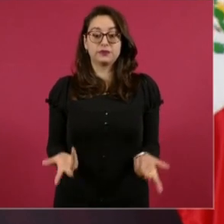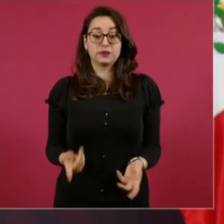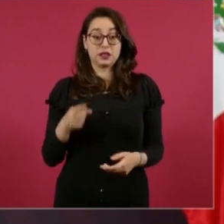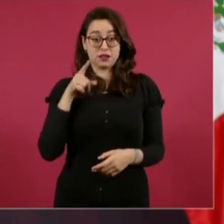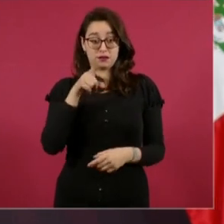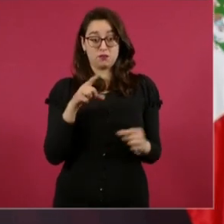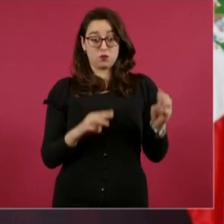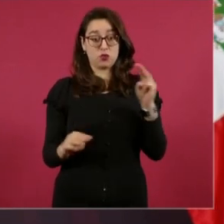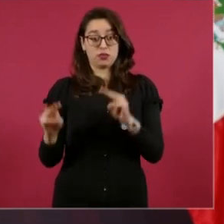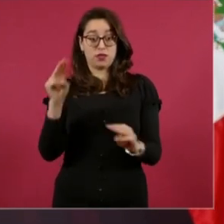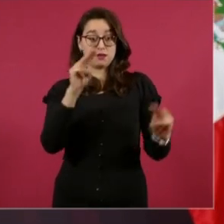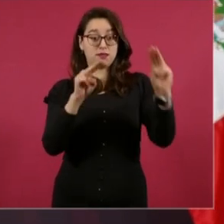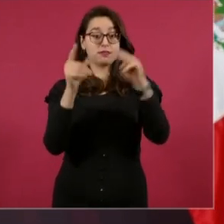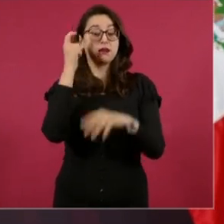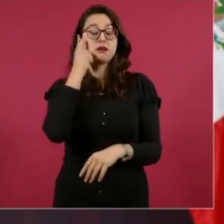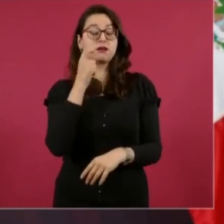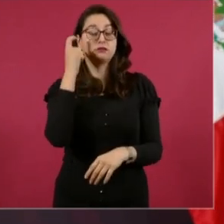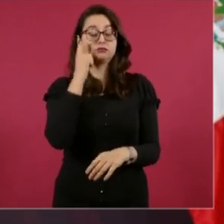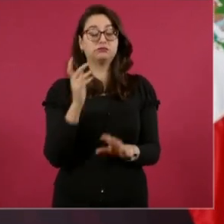hospital,